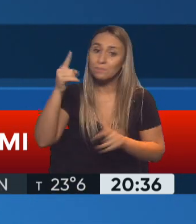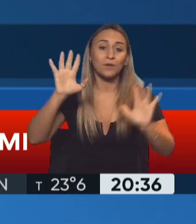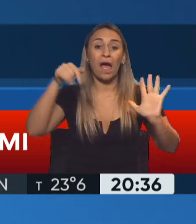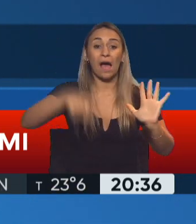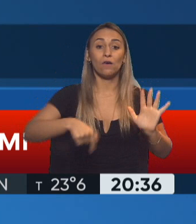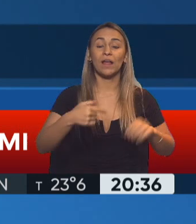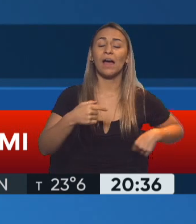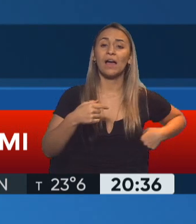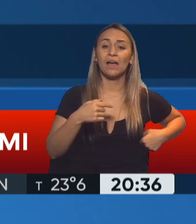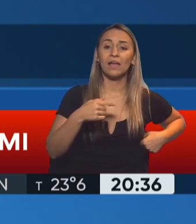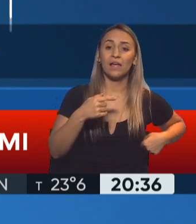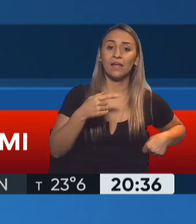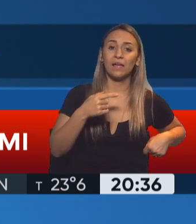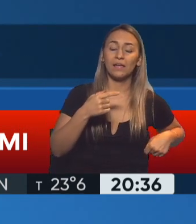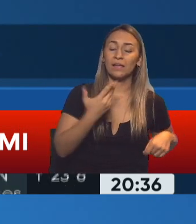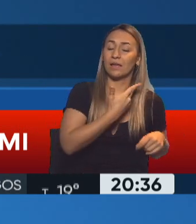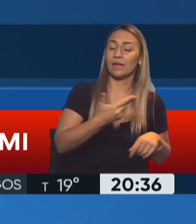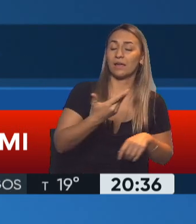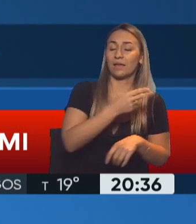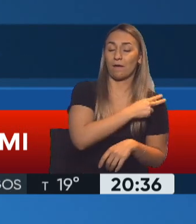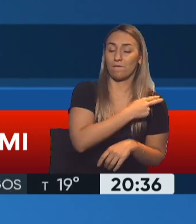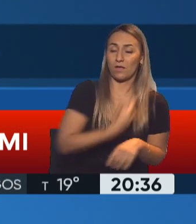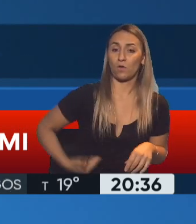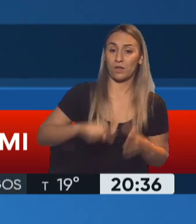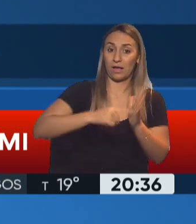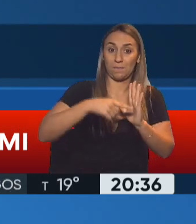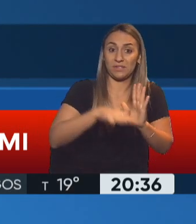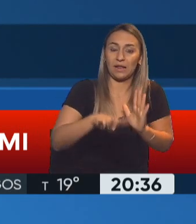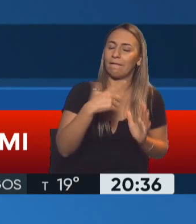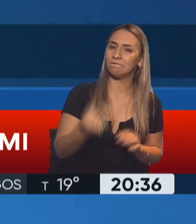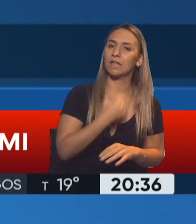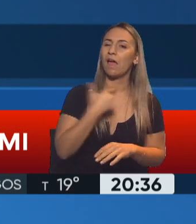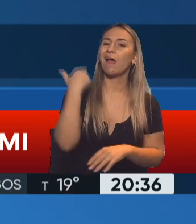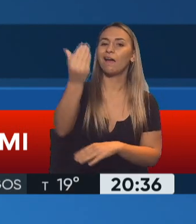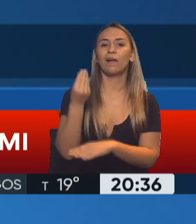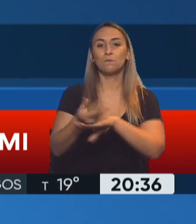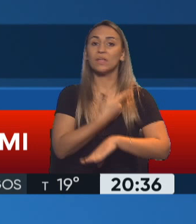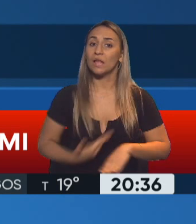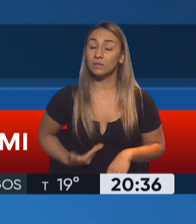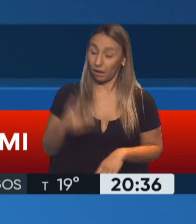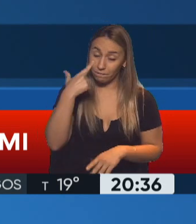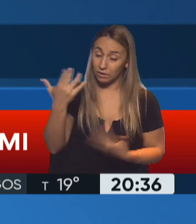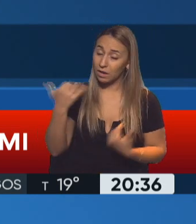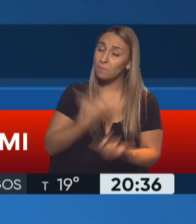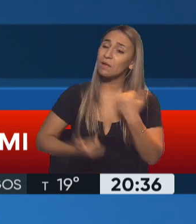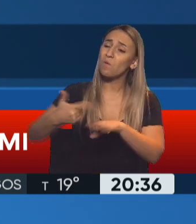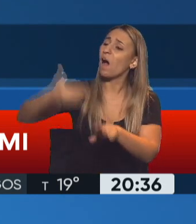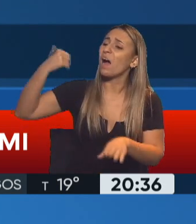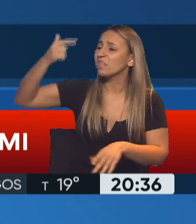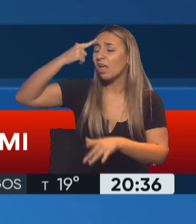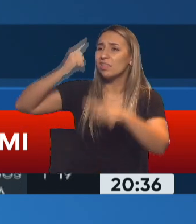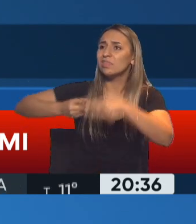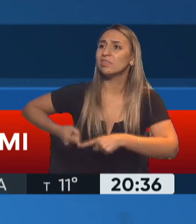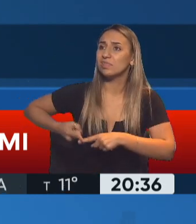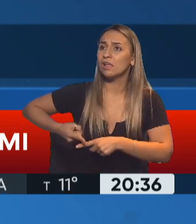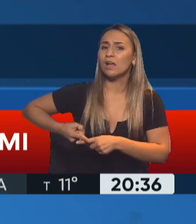el jefe de gobierno de la ciudad energética aparte tiene aspiraciones de gobernar el país es explicarnos qué país pensaron ellos y el fondo monetario para